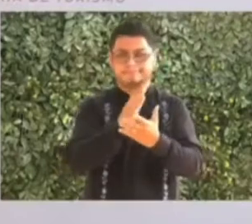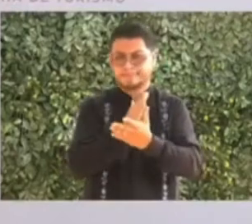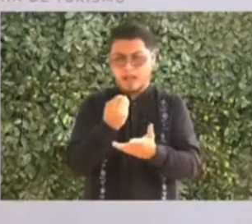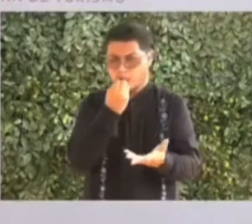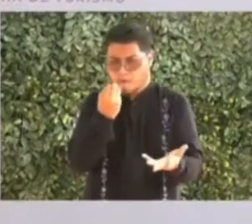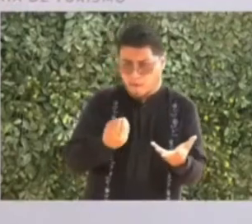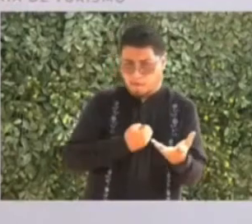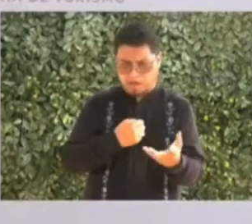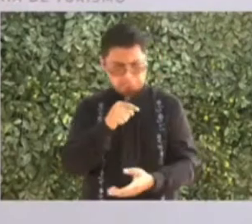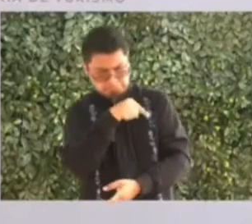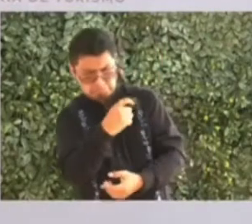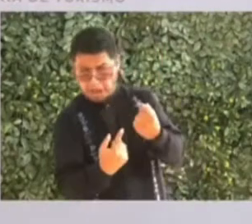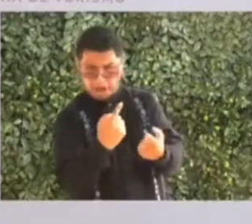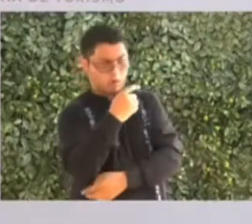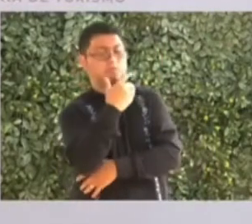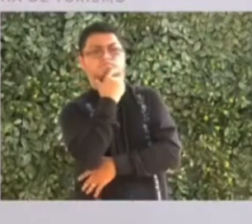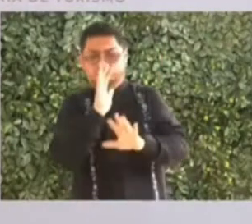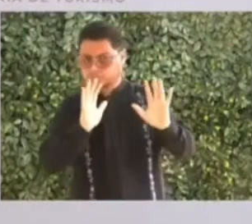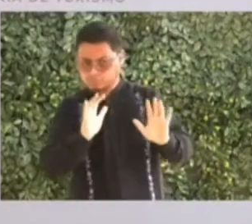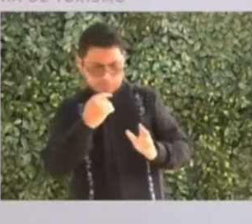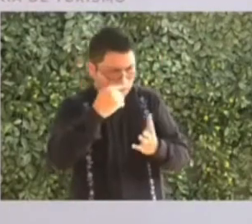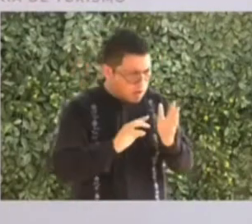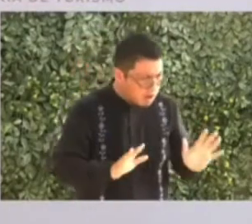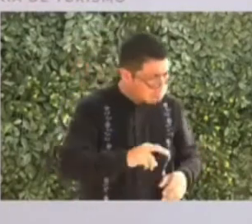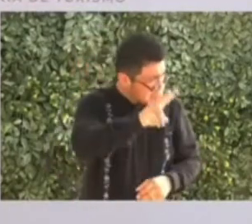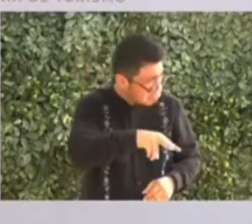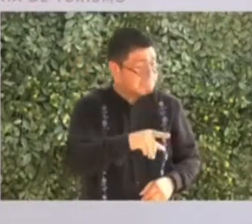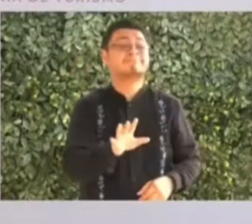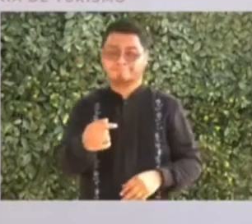aunque parezca increíble, nos